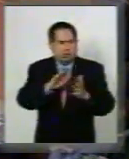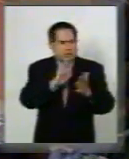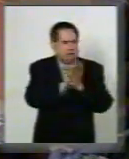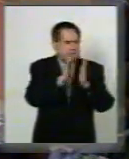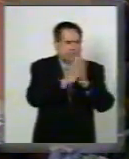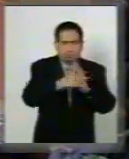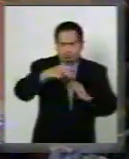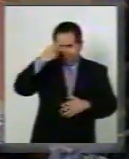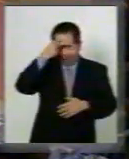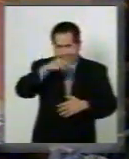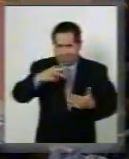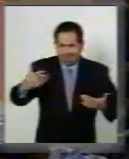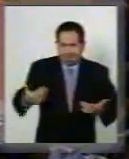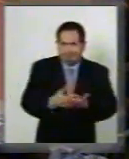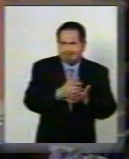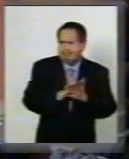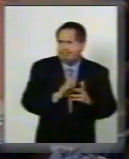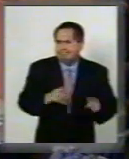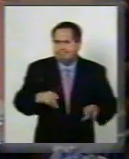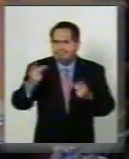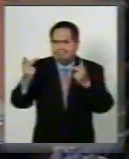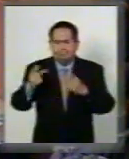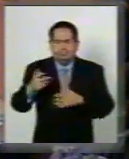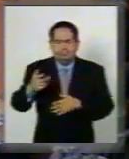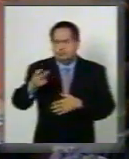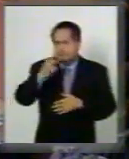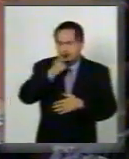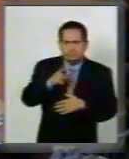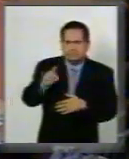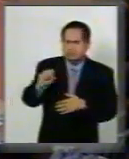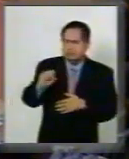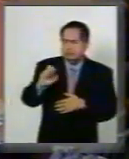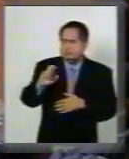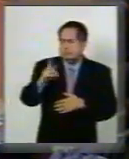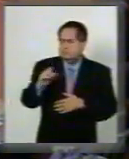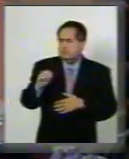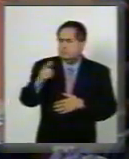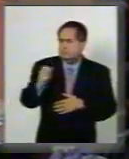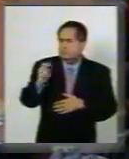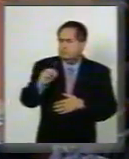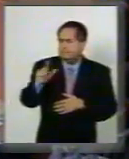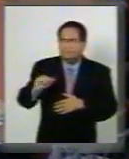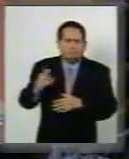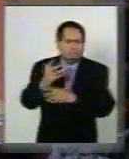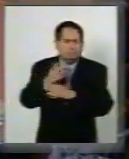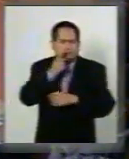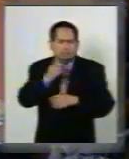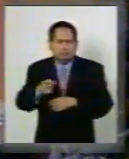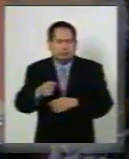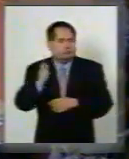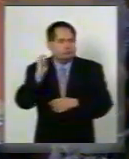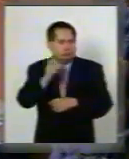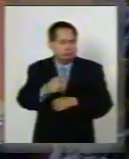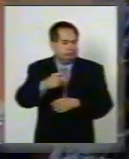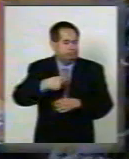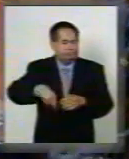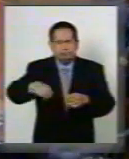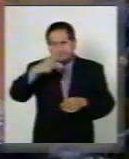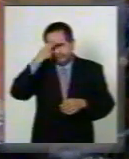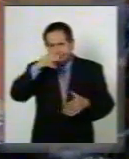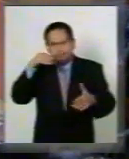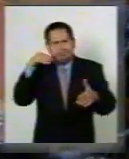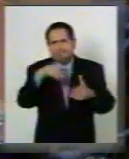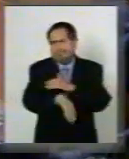narcotraficantes mexicanos, nos dice Sergio González, es el emblema del fracaso de la